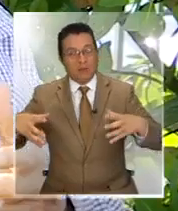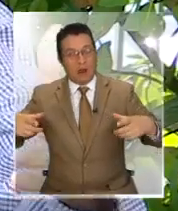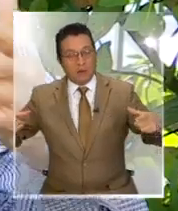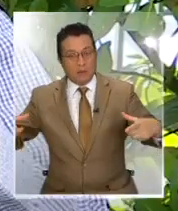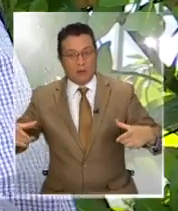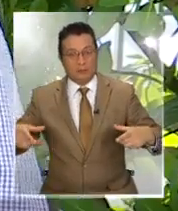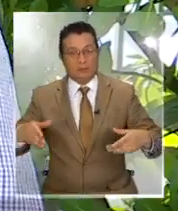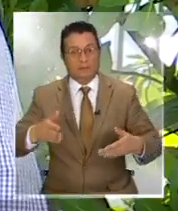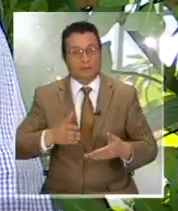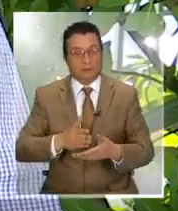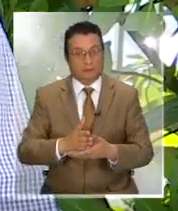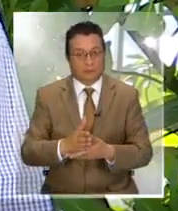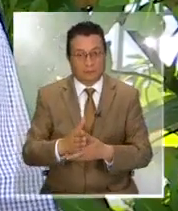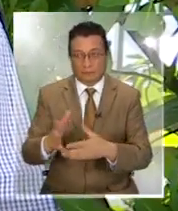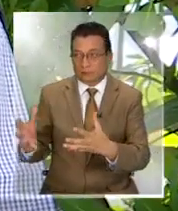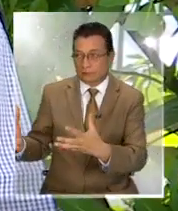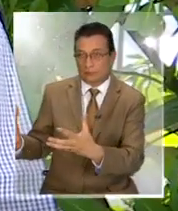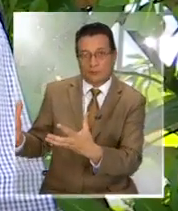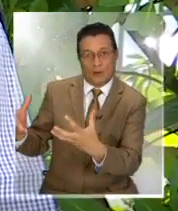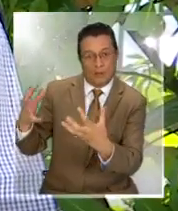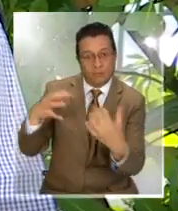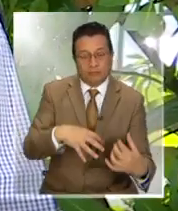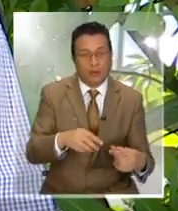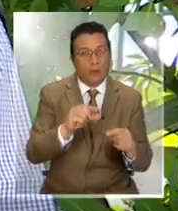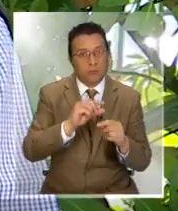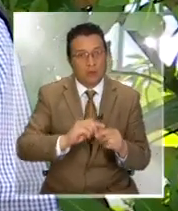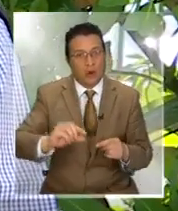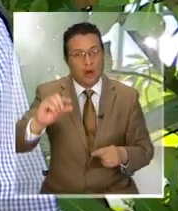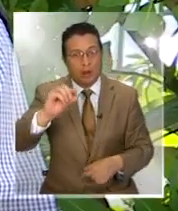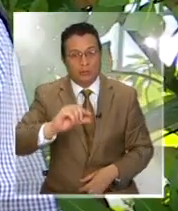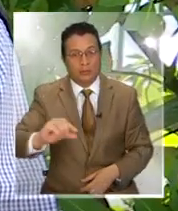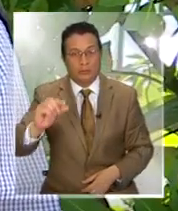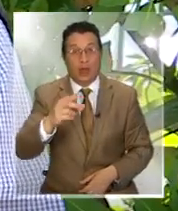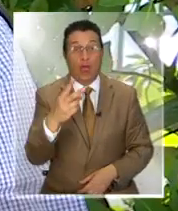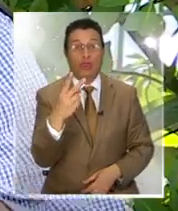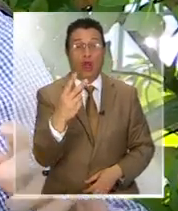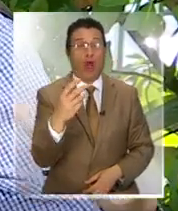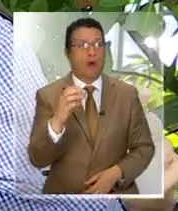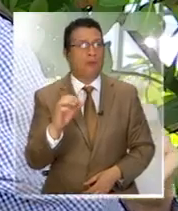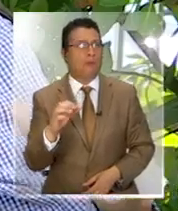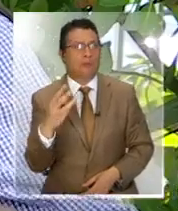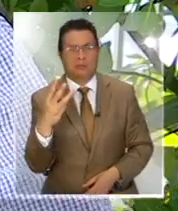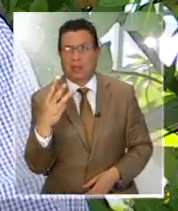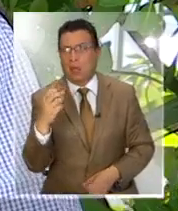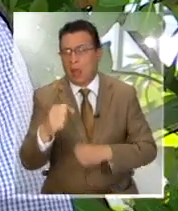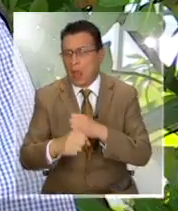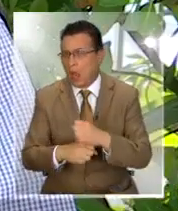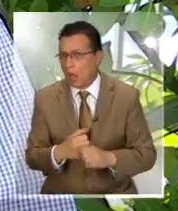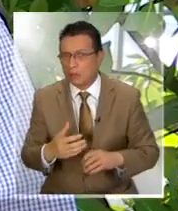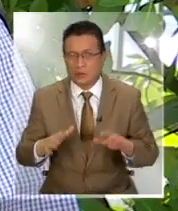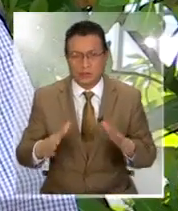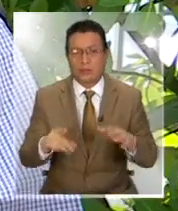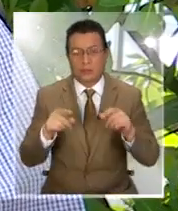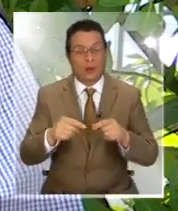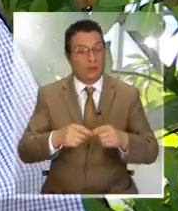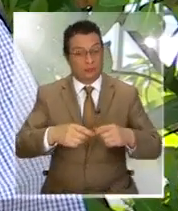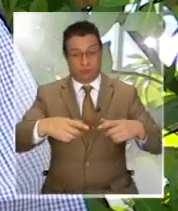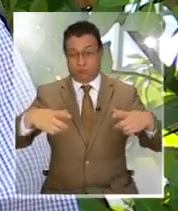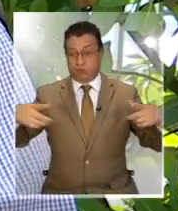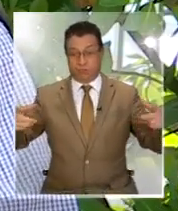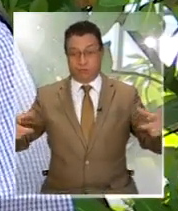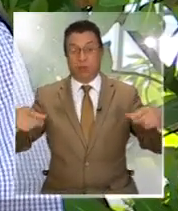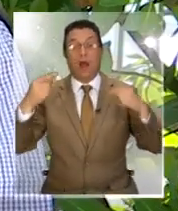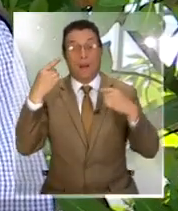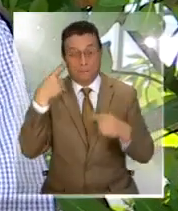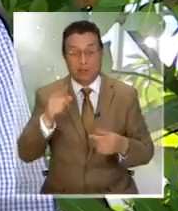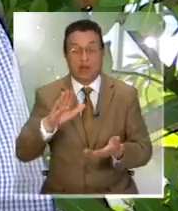Y comenzó a desarrollarse el mercado, poco a poco, Ya en 2 o 3 años comenzó a florecer el mercado. Pero